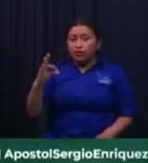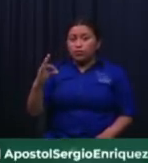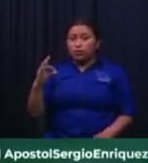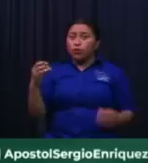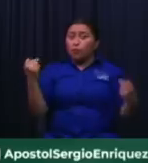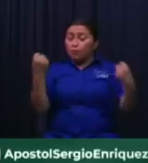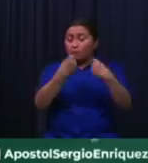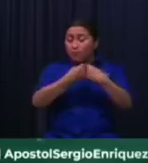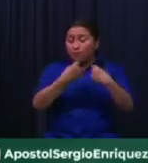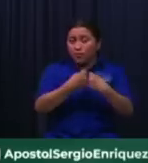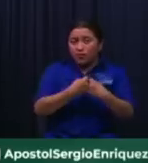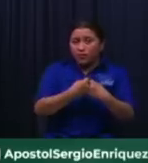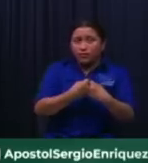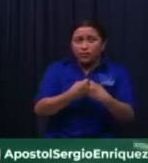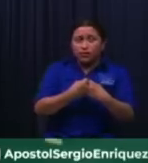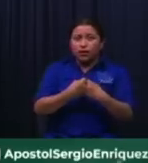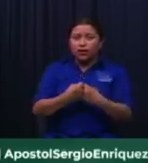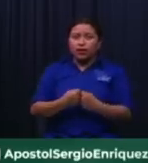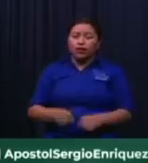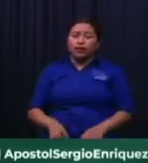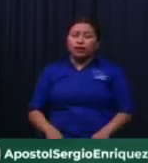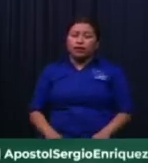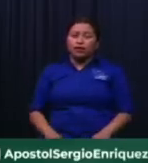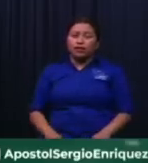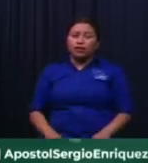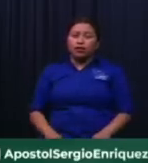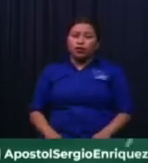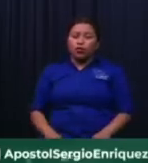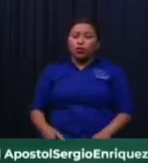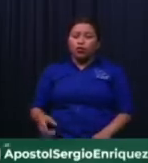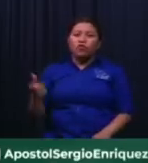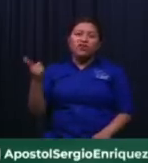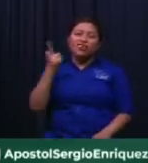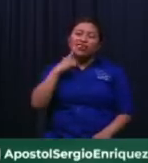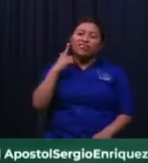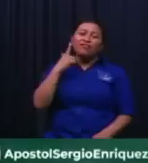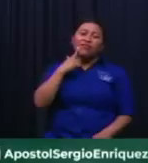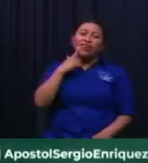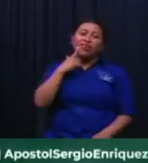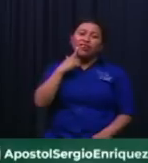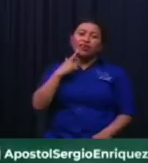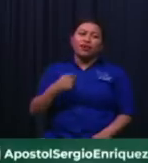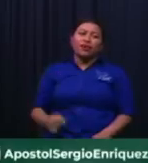Ser víctimas de alguien, de un jefe hostil, ¿verdad?